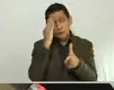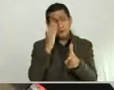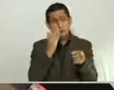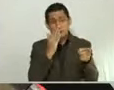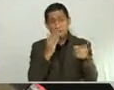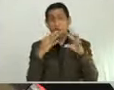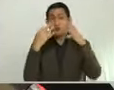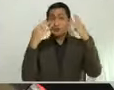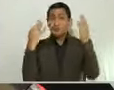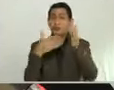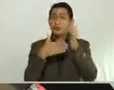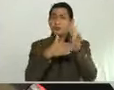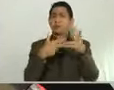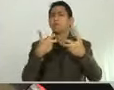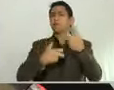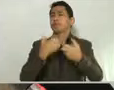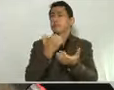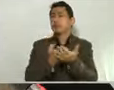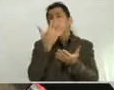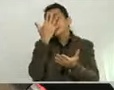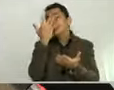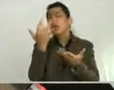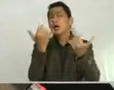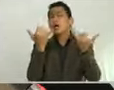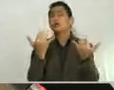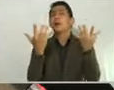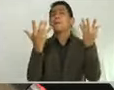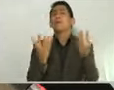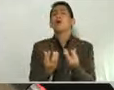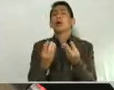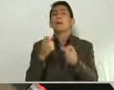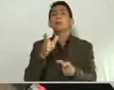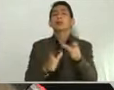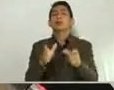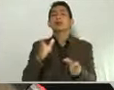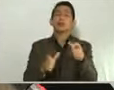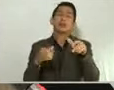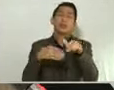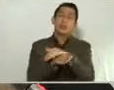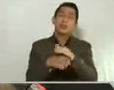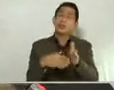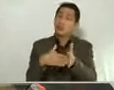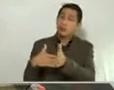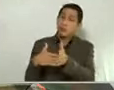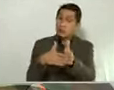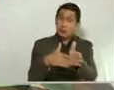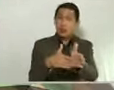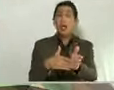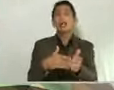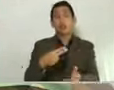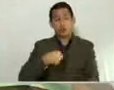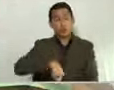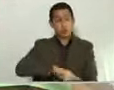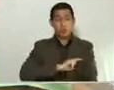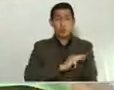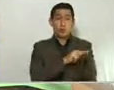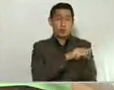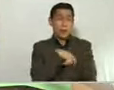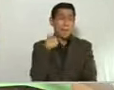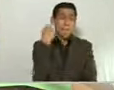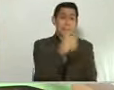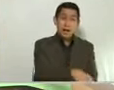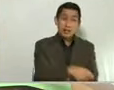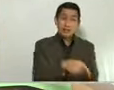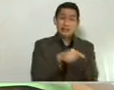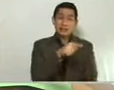Metrovía, nosotros dijimos, bien, señores, entonces ustedes nos dan los pasajes gratis a este grupo de personas. Hay momentos en que la Metrovía nos